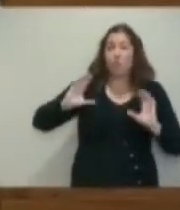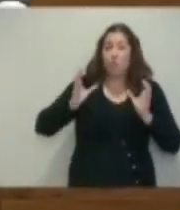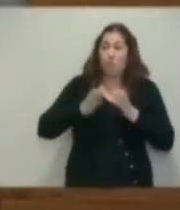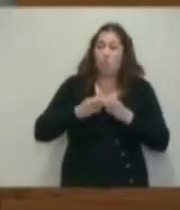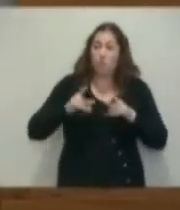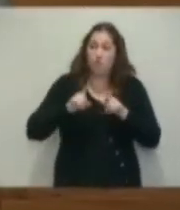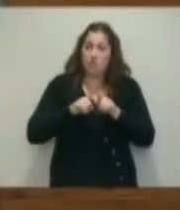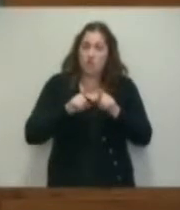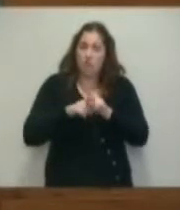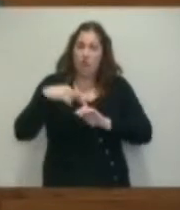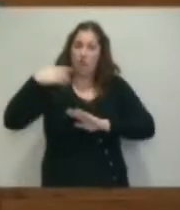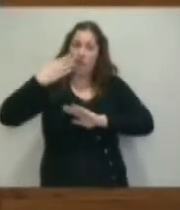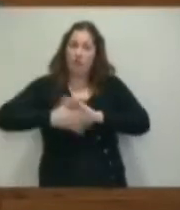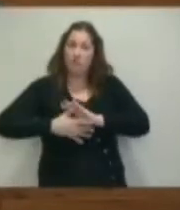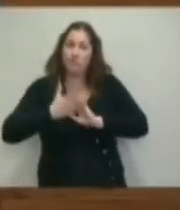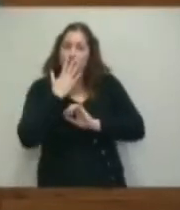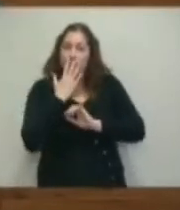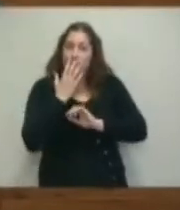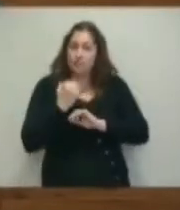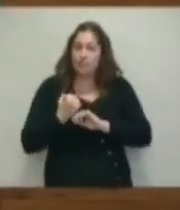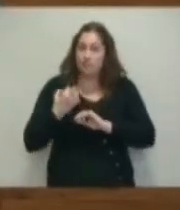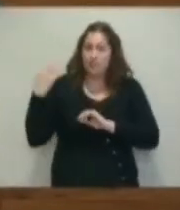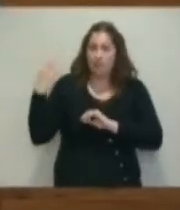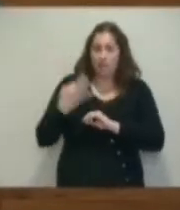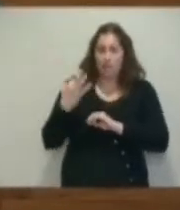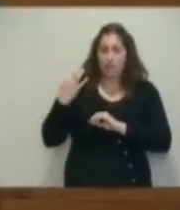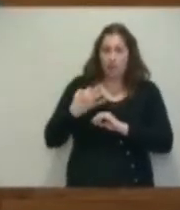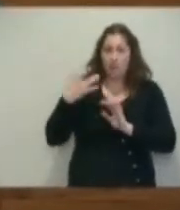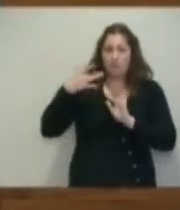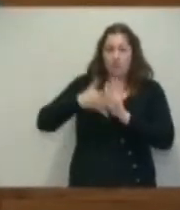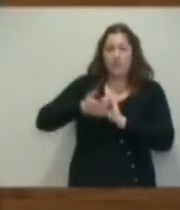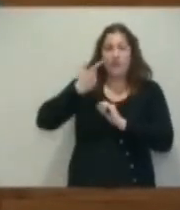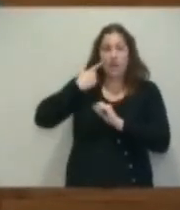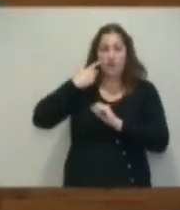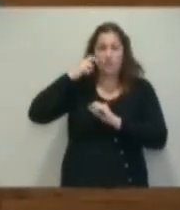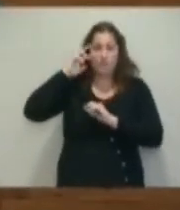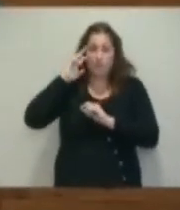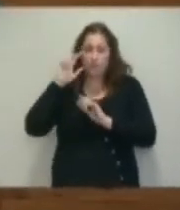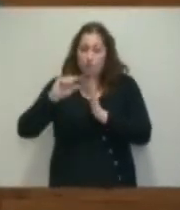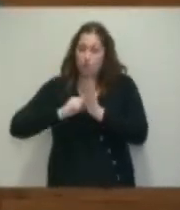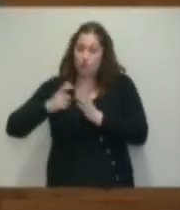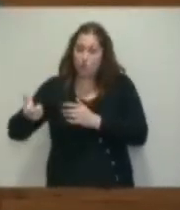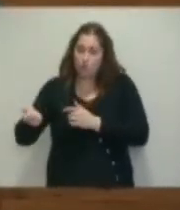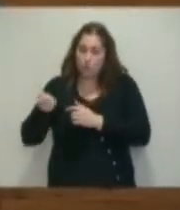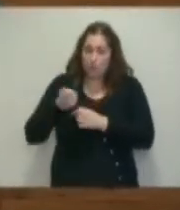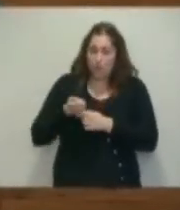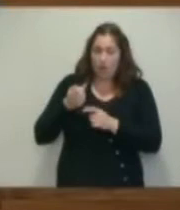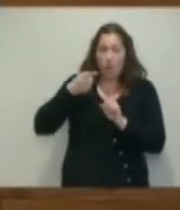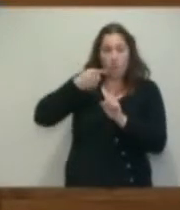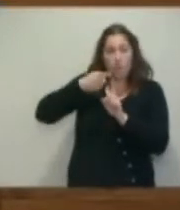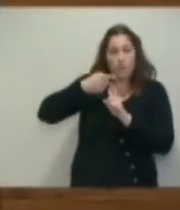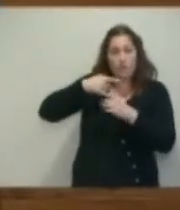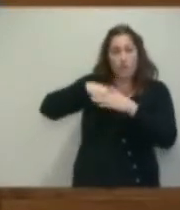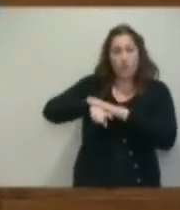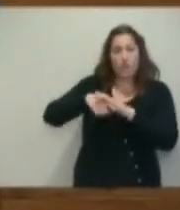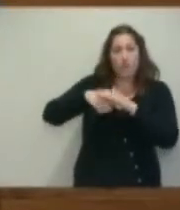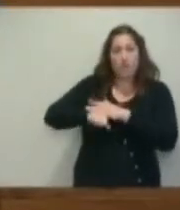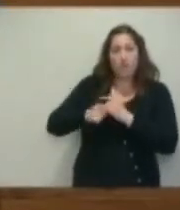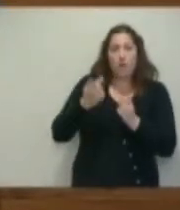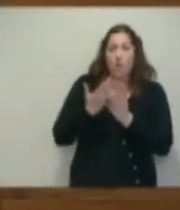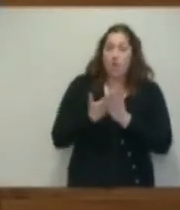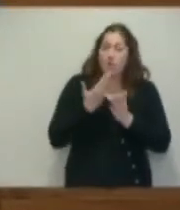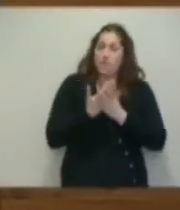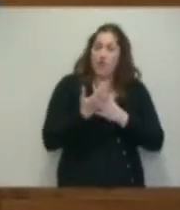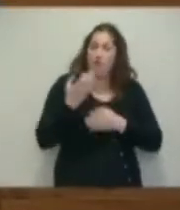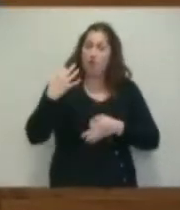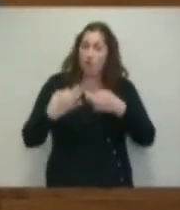censure que el Gobierno haya hecho caso de las directrices jurídicas del experto contratado para tramitar esa demanda judicial, experto que, como ya se ha dicho aquí,